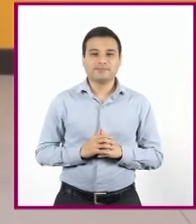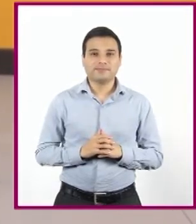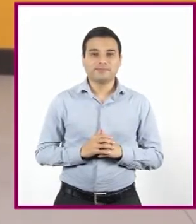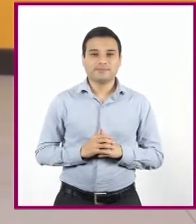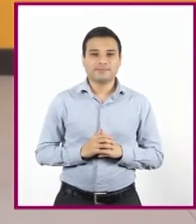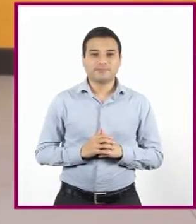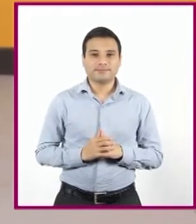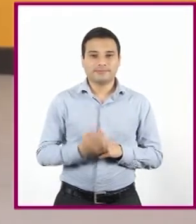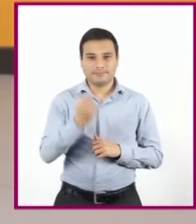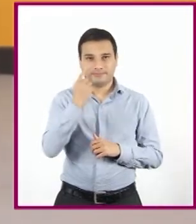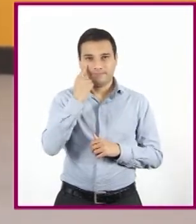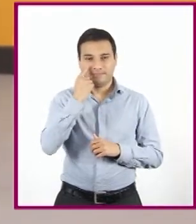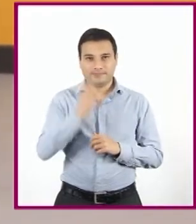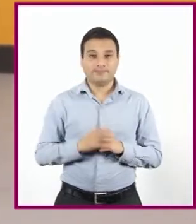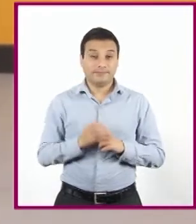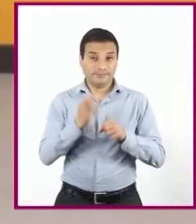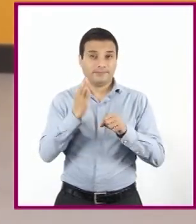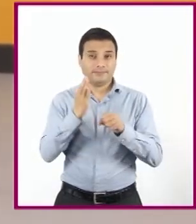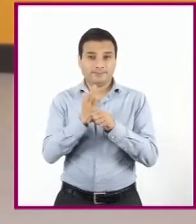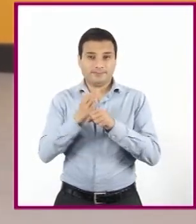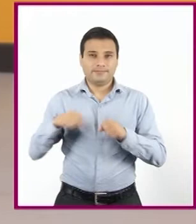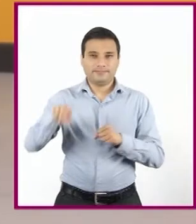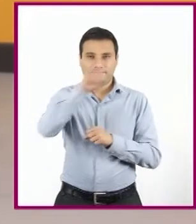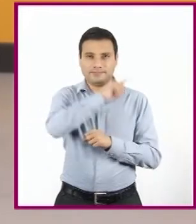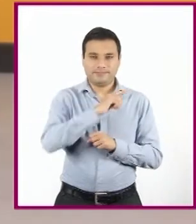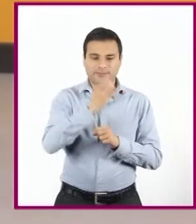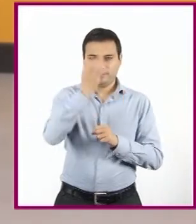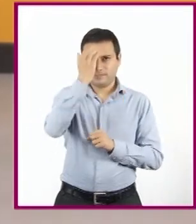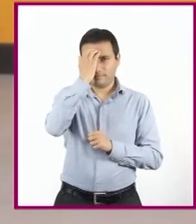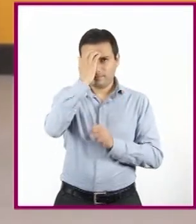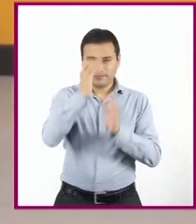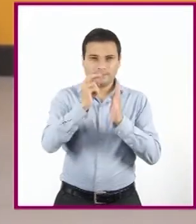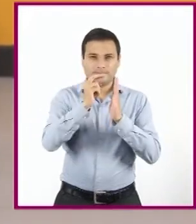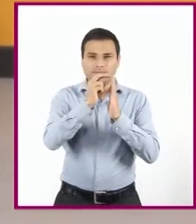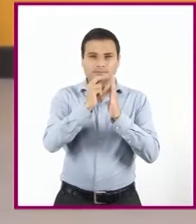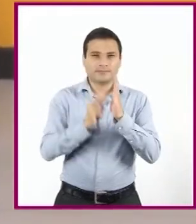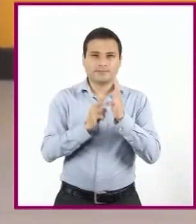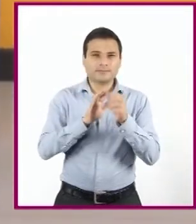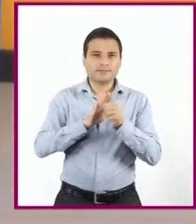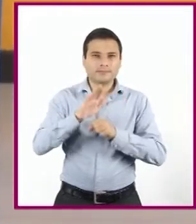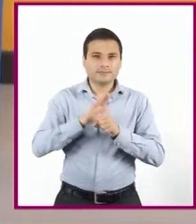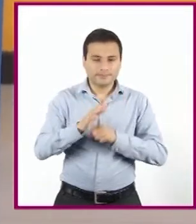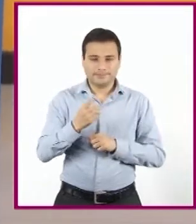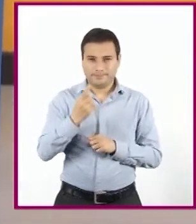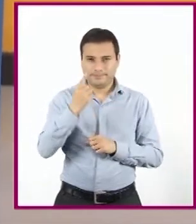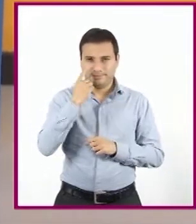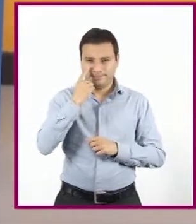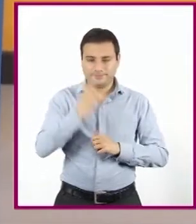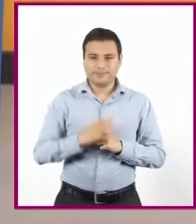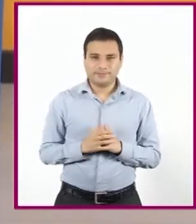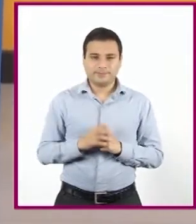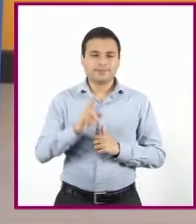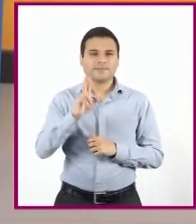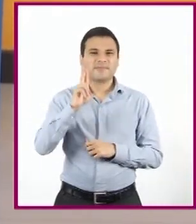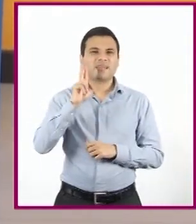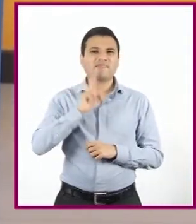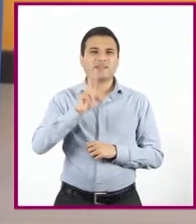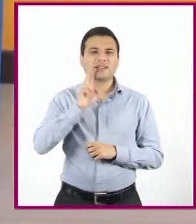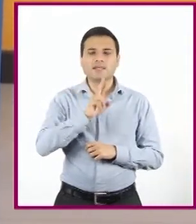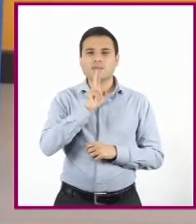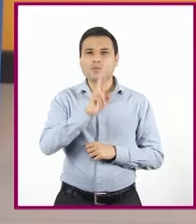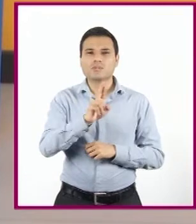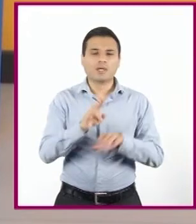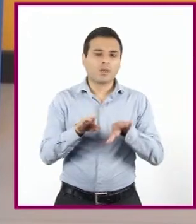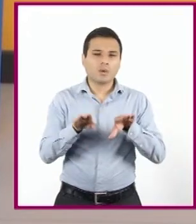Construyamos entre todas y todos la regla general que representa a la sucesión, que nos permite encontrar